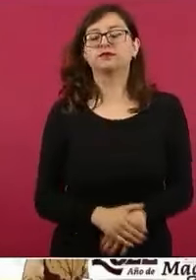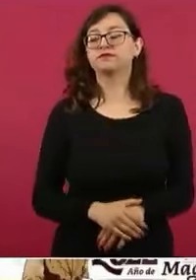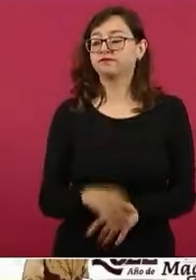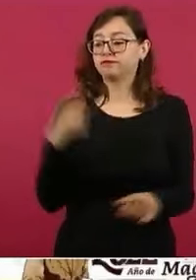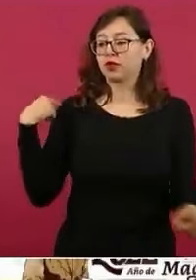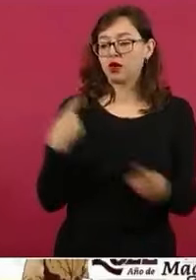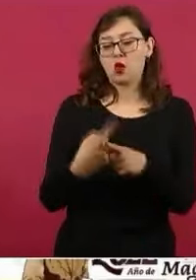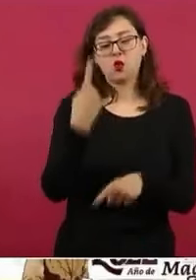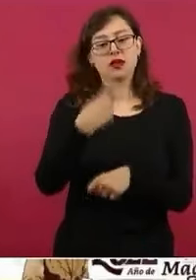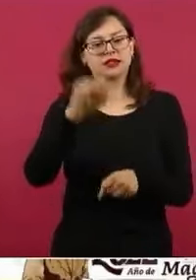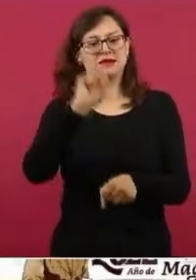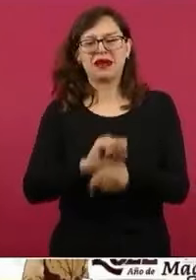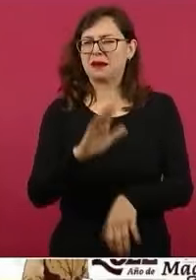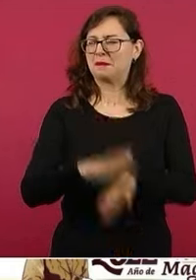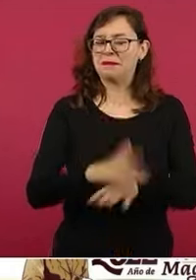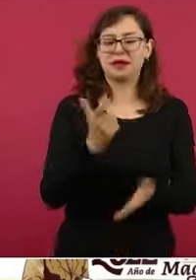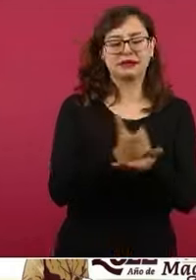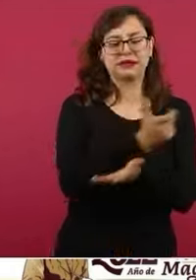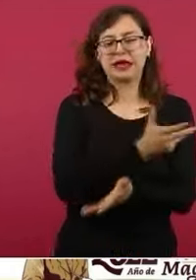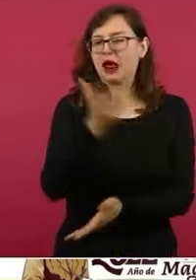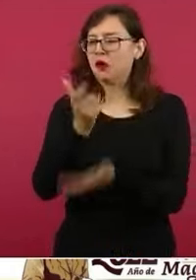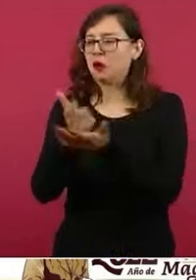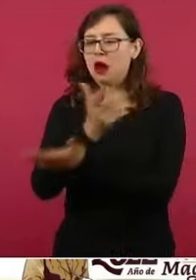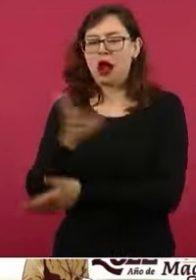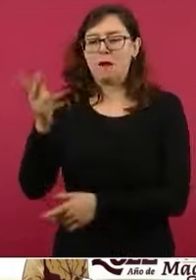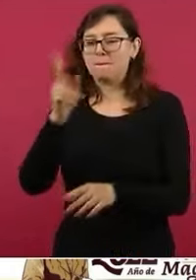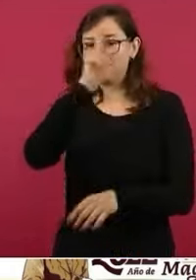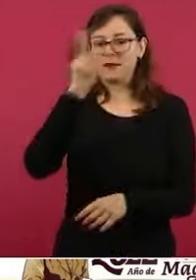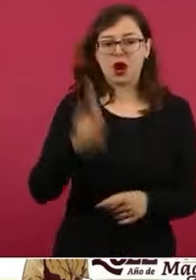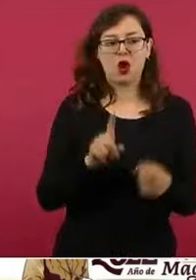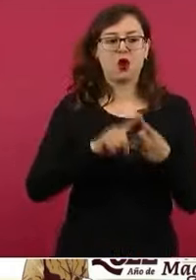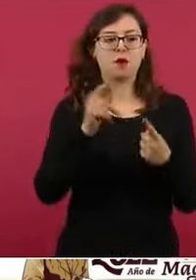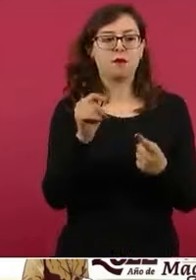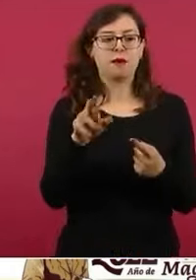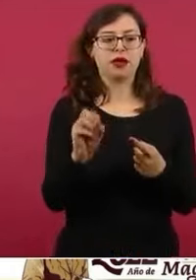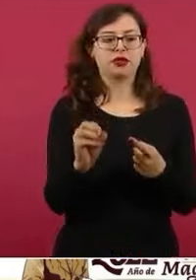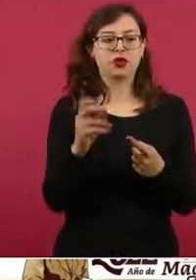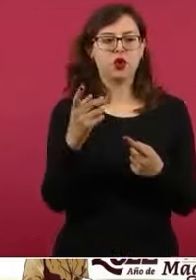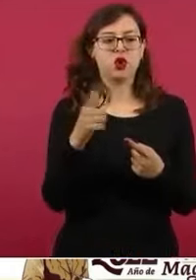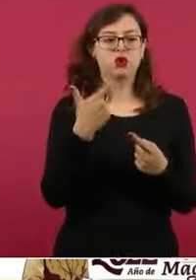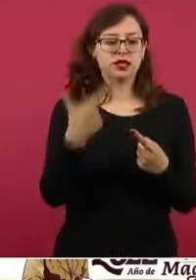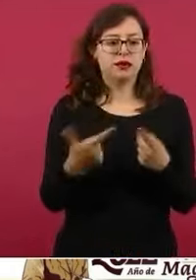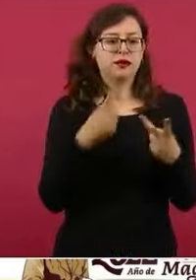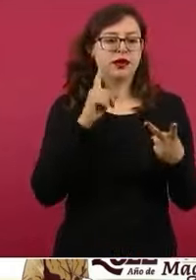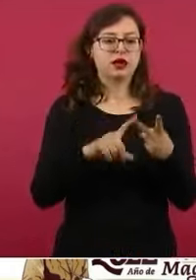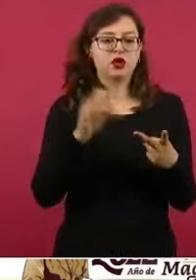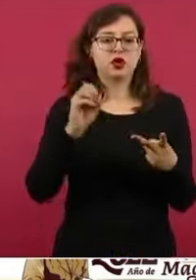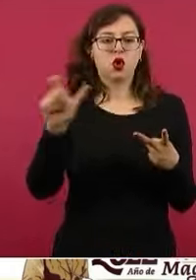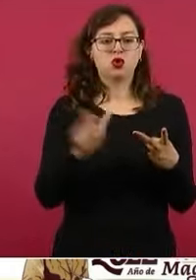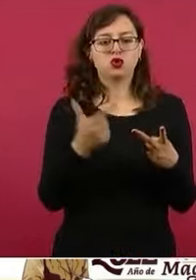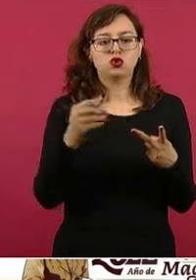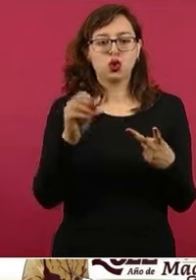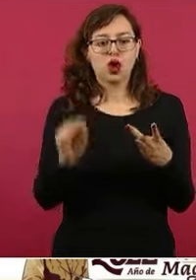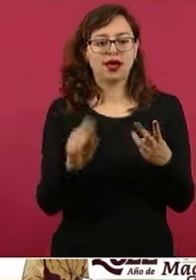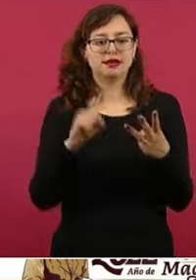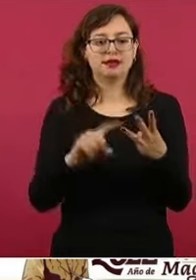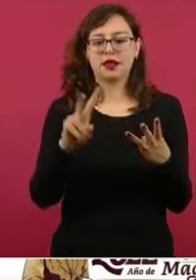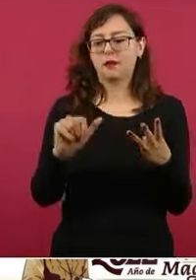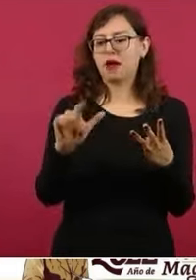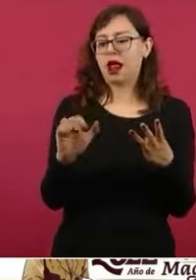Fue Petroseven, la más cara, le siguió Oxogas y Valero, el tercer lugar de los más caros. Y los que